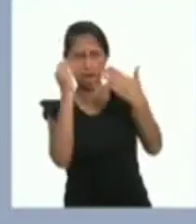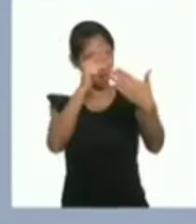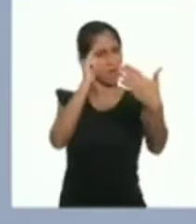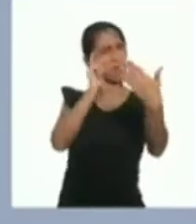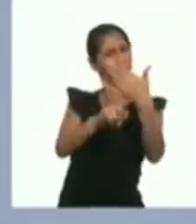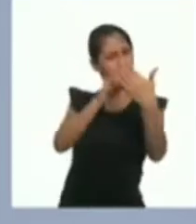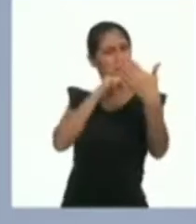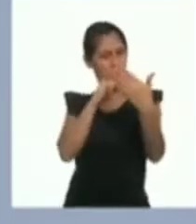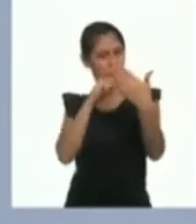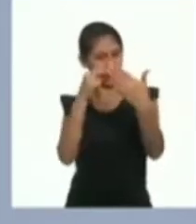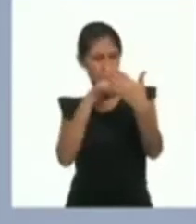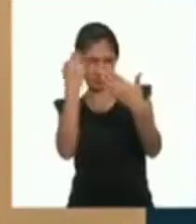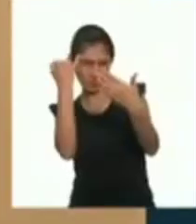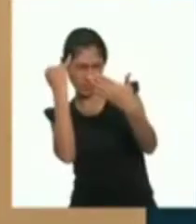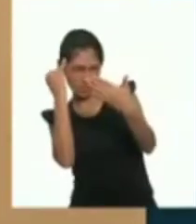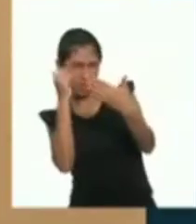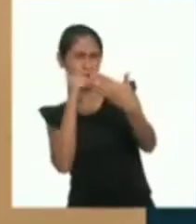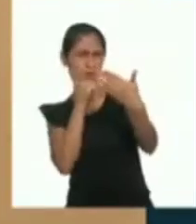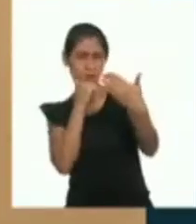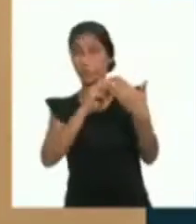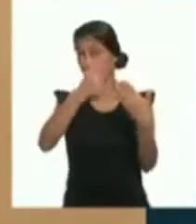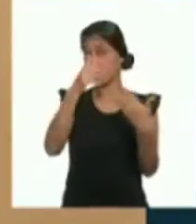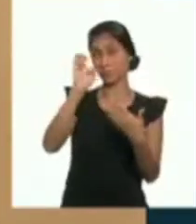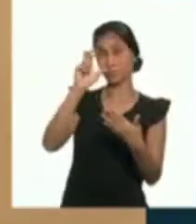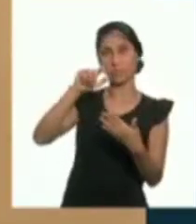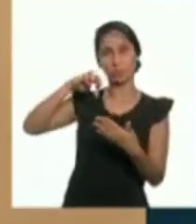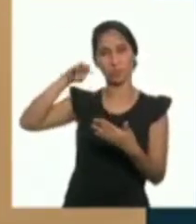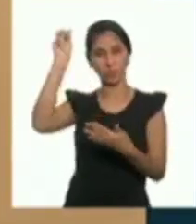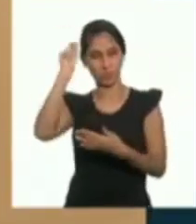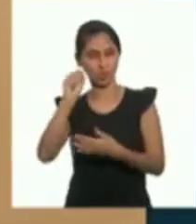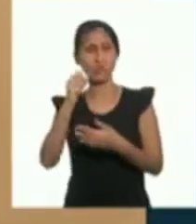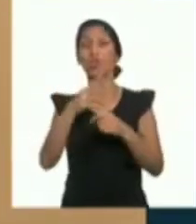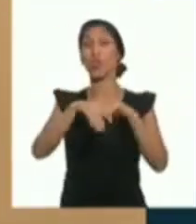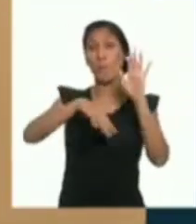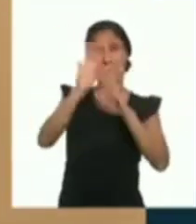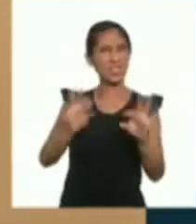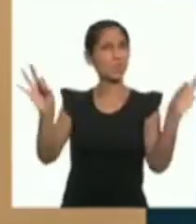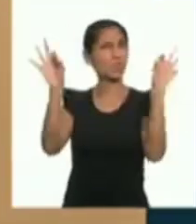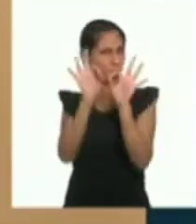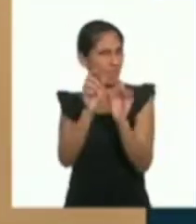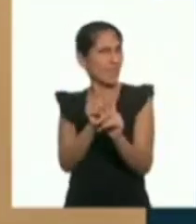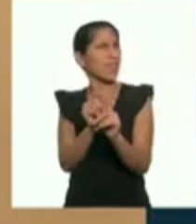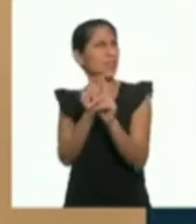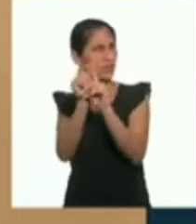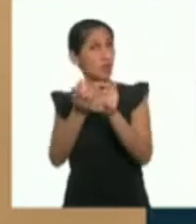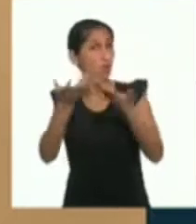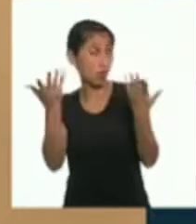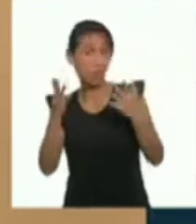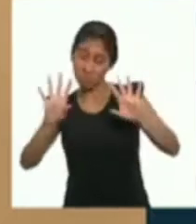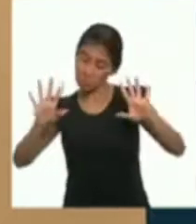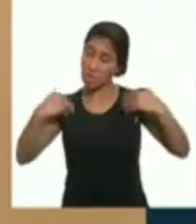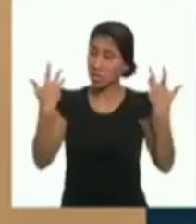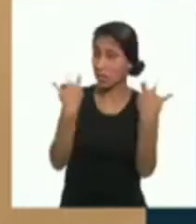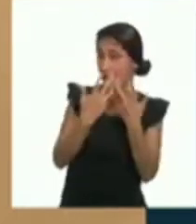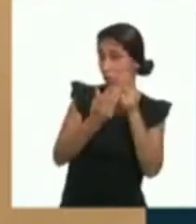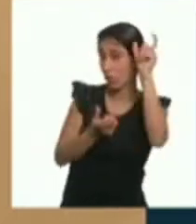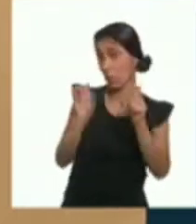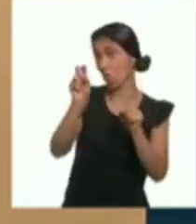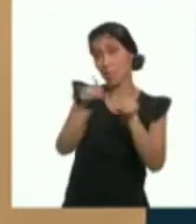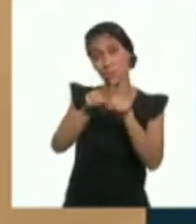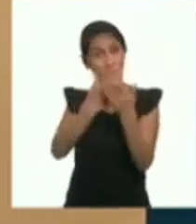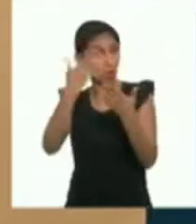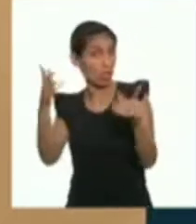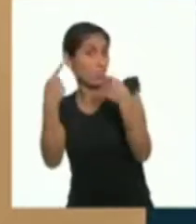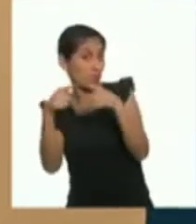objeto principal de nuestra imagen. Ese es otro elemento, el sujeto principal. Y como dices, puede ser persona u objeto,